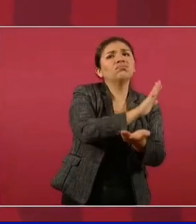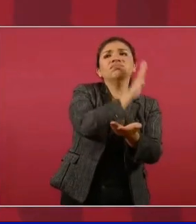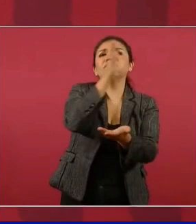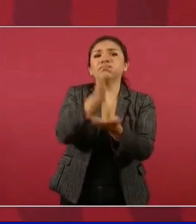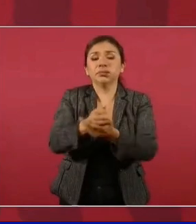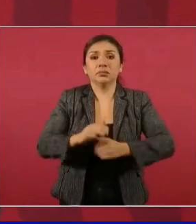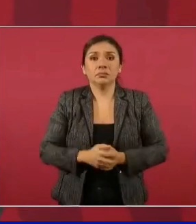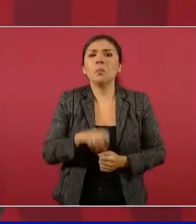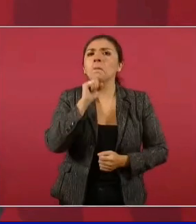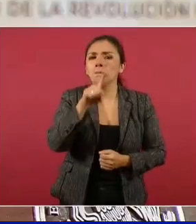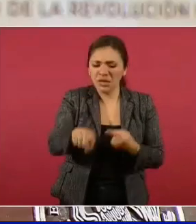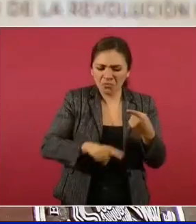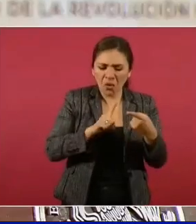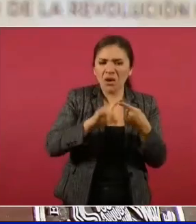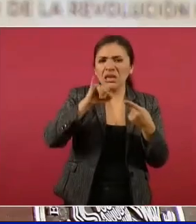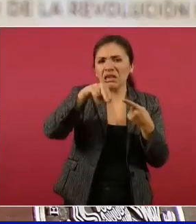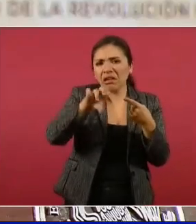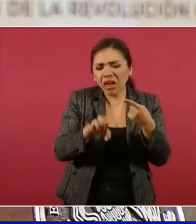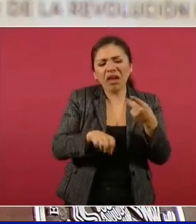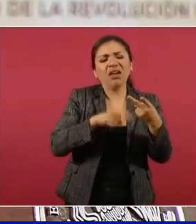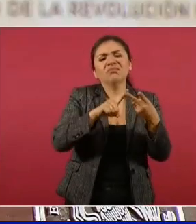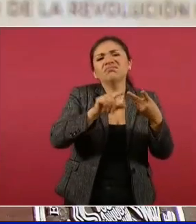en el INE y en otras partes.